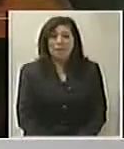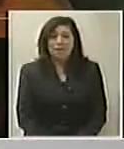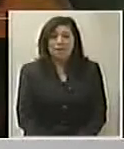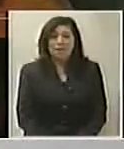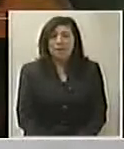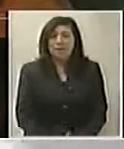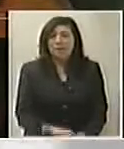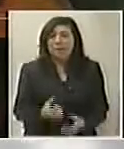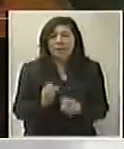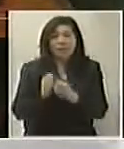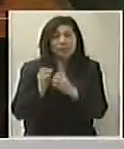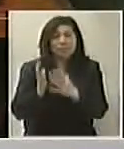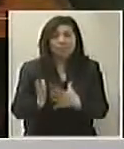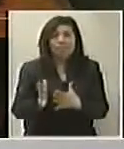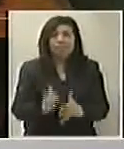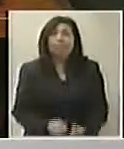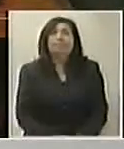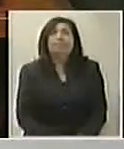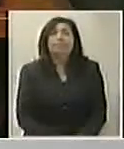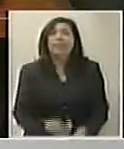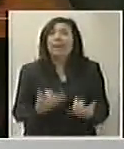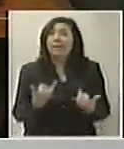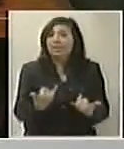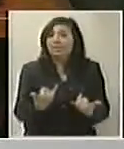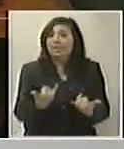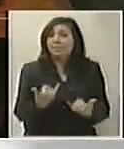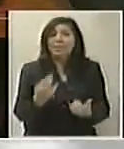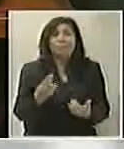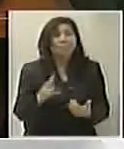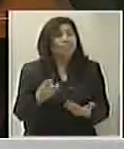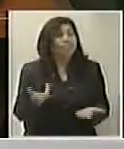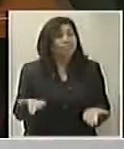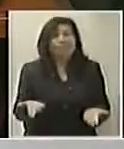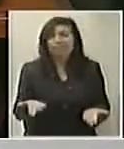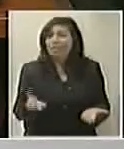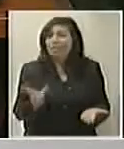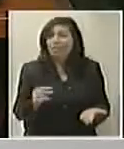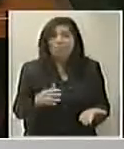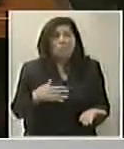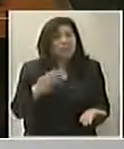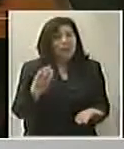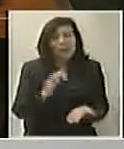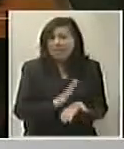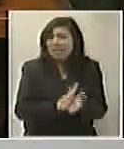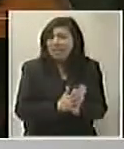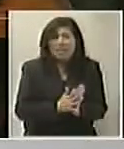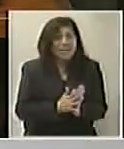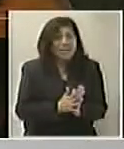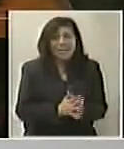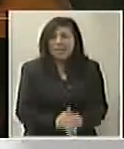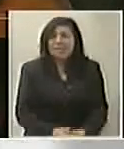Esta aberración y este acto delictivo no lo cree nadie.